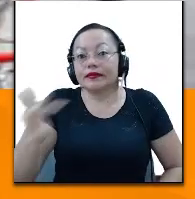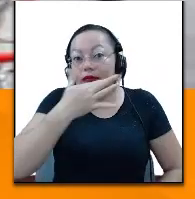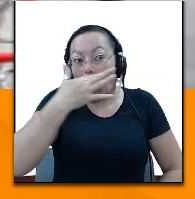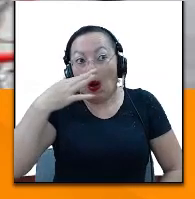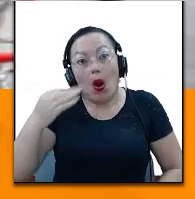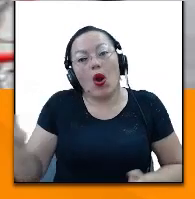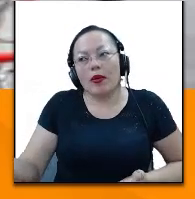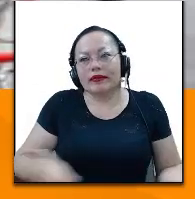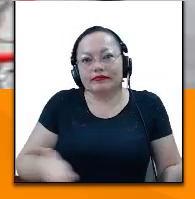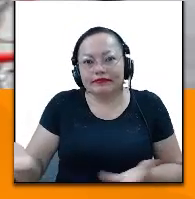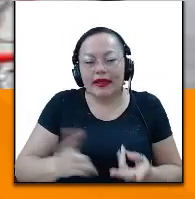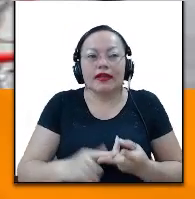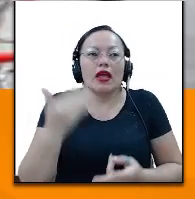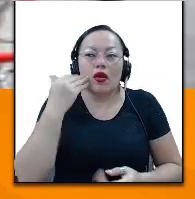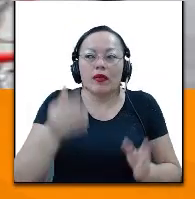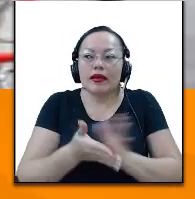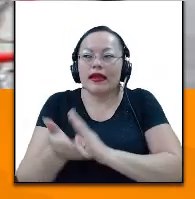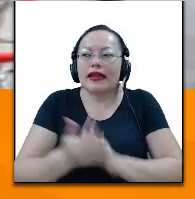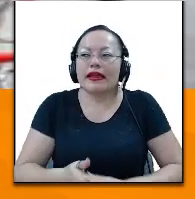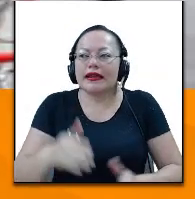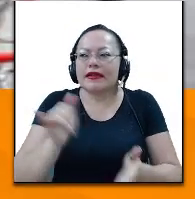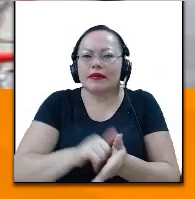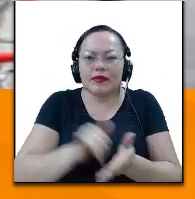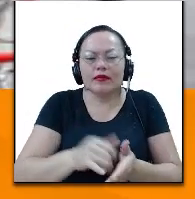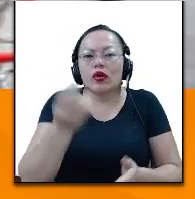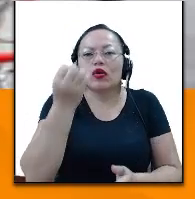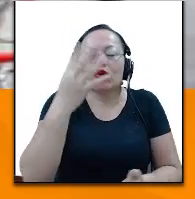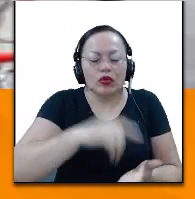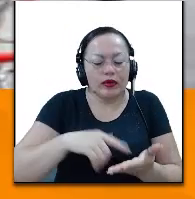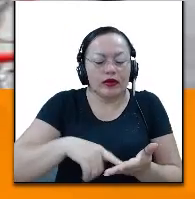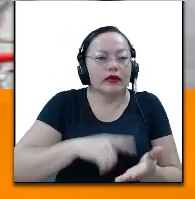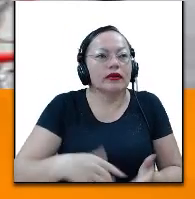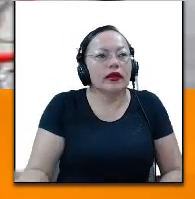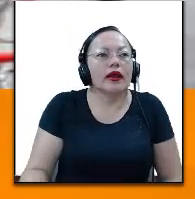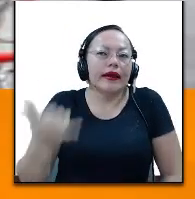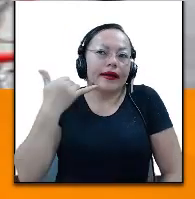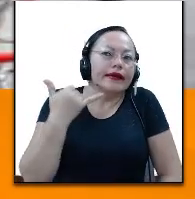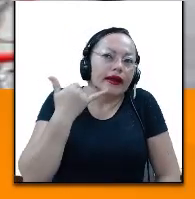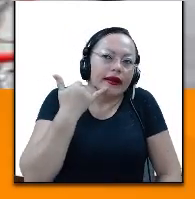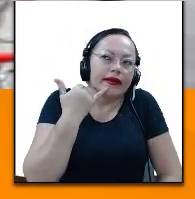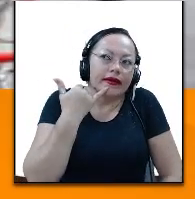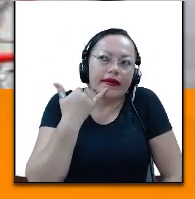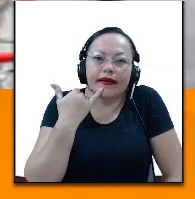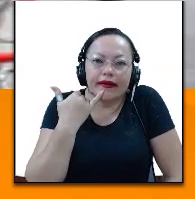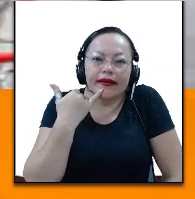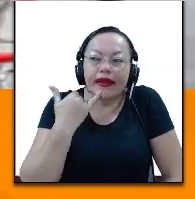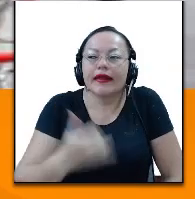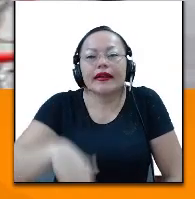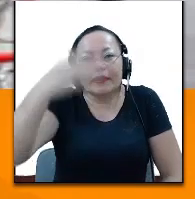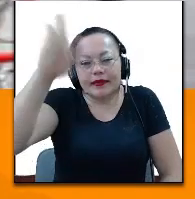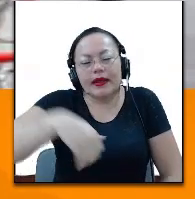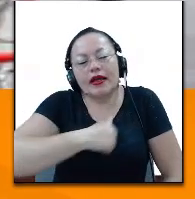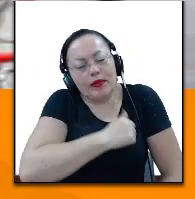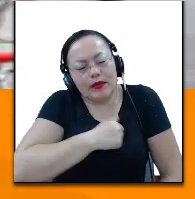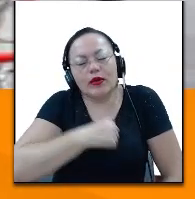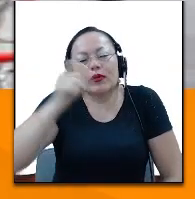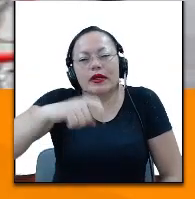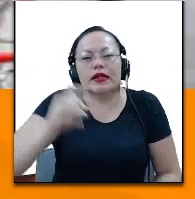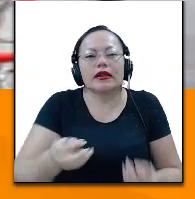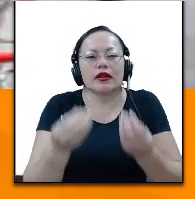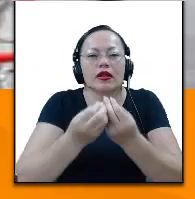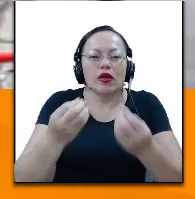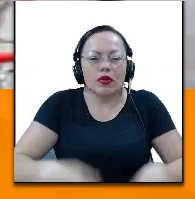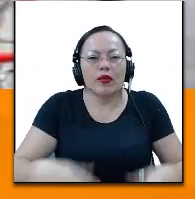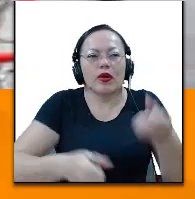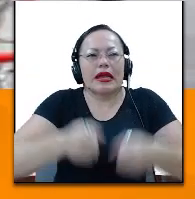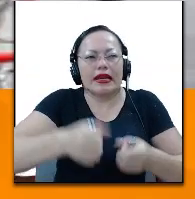o la señora de la tienda coloque los números telefónicos para que los vecinos se puedan comunicar con usted y diga, vea Don Pedro, necesito unos huevos,